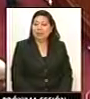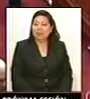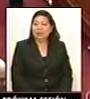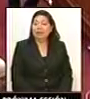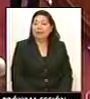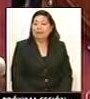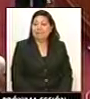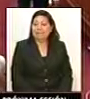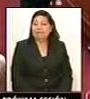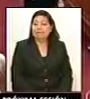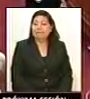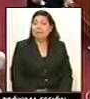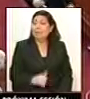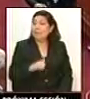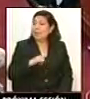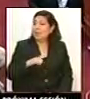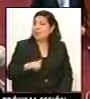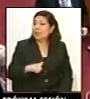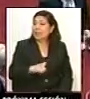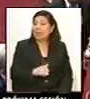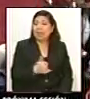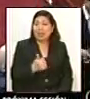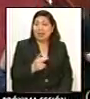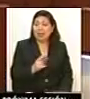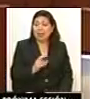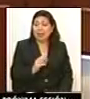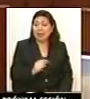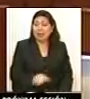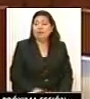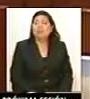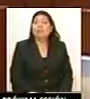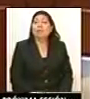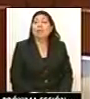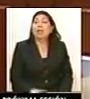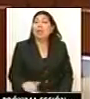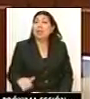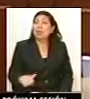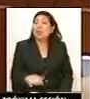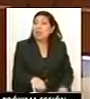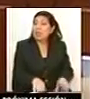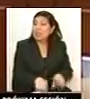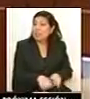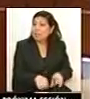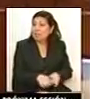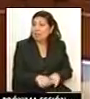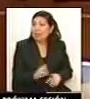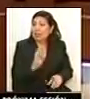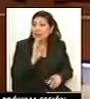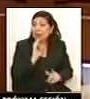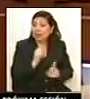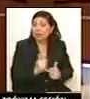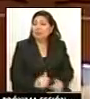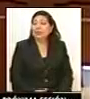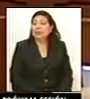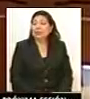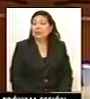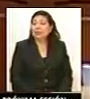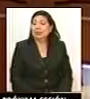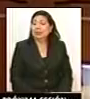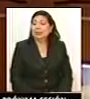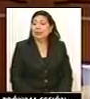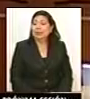Muchas gracias, presidente. En la misma línea de la congresista Arauz, presidente, y en la misma línea que también comenta el congresista Gilbert Violeta.